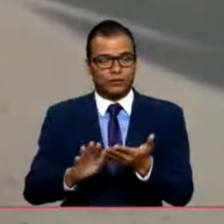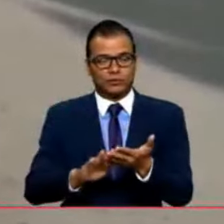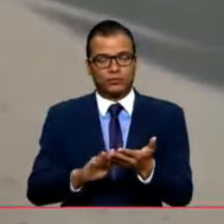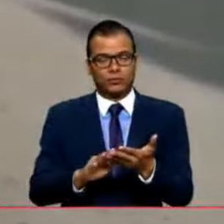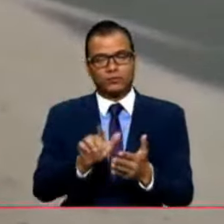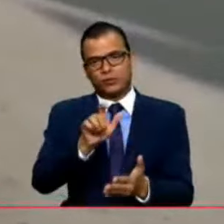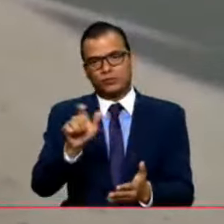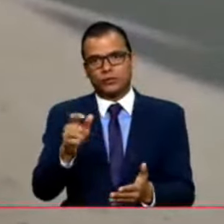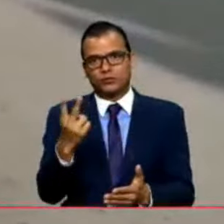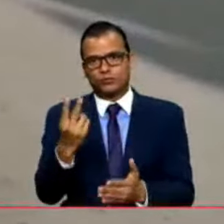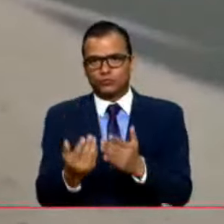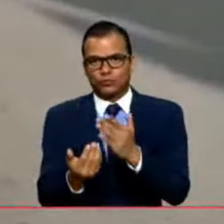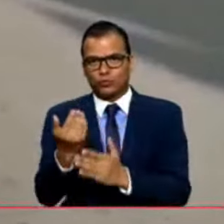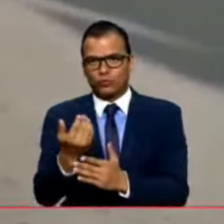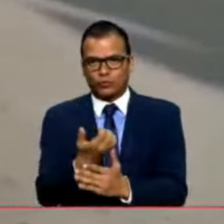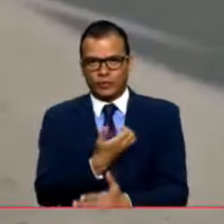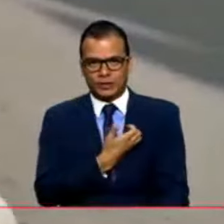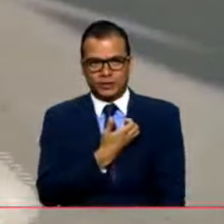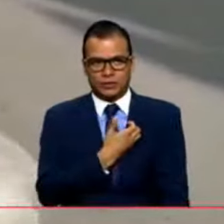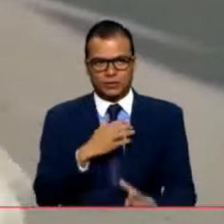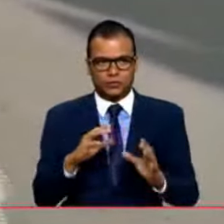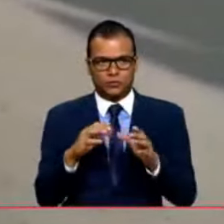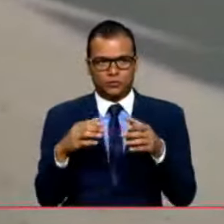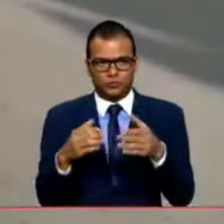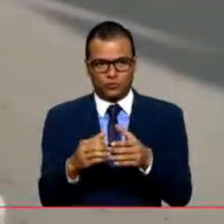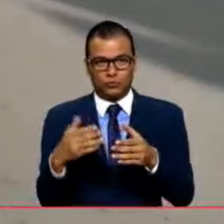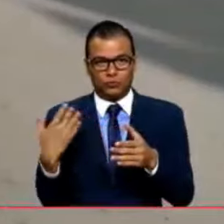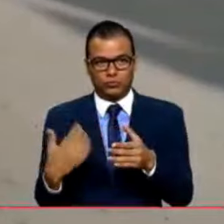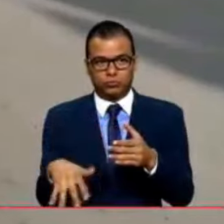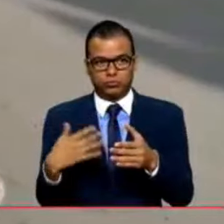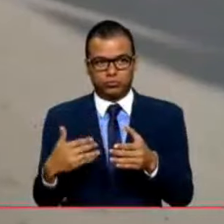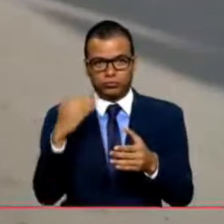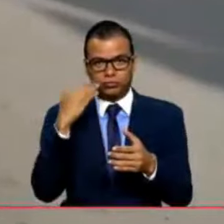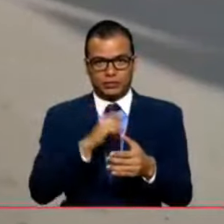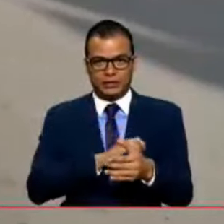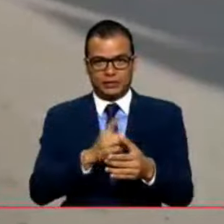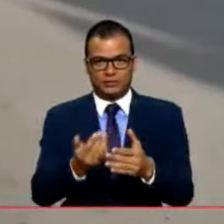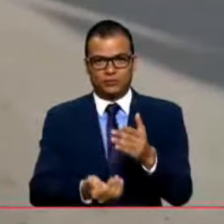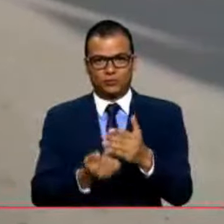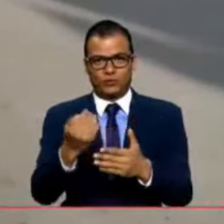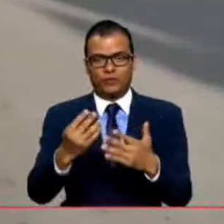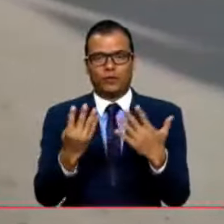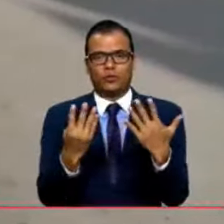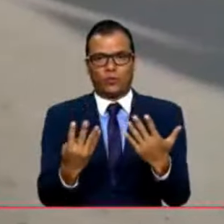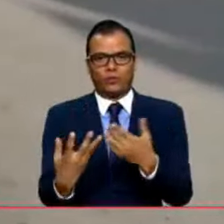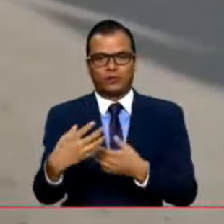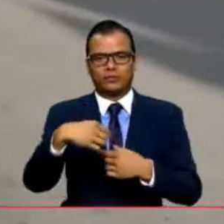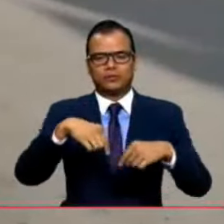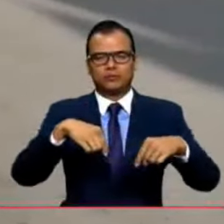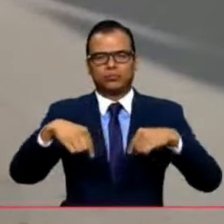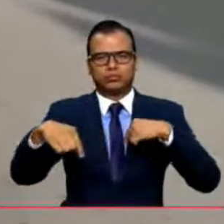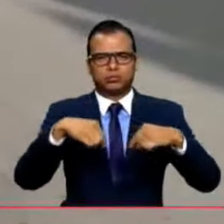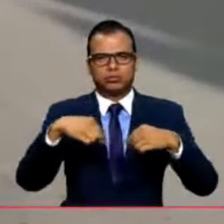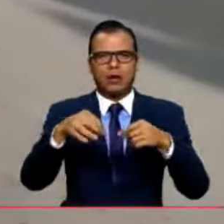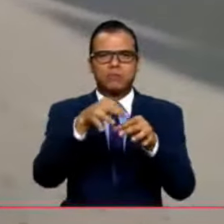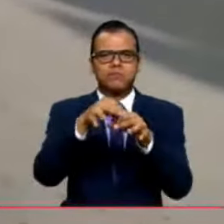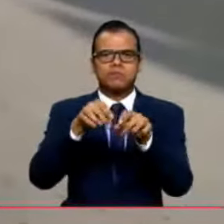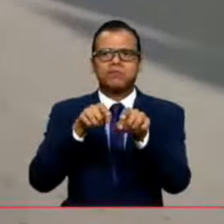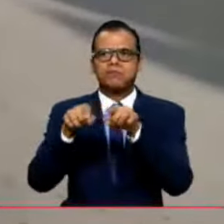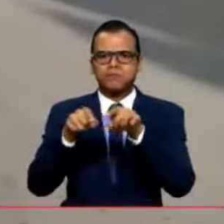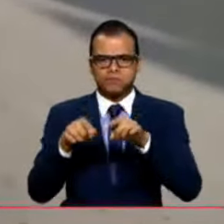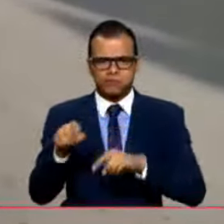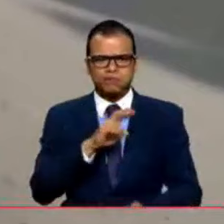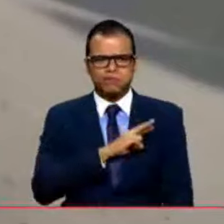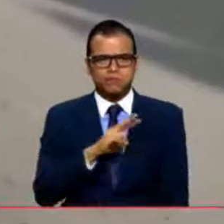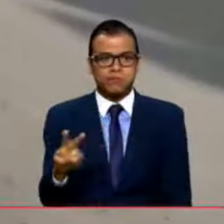dos alcaldesas, que hacen parte de este grupo de las 9 líderes que estarán al cargo de alcaldías en el departamento